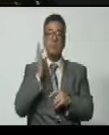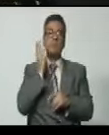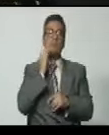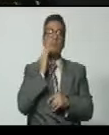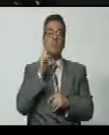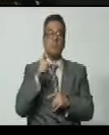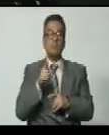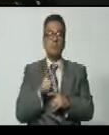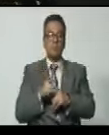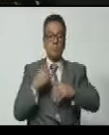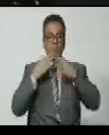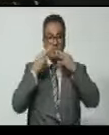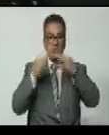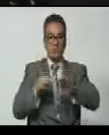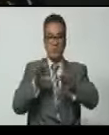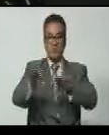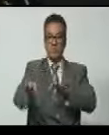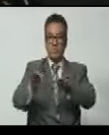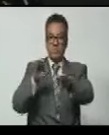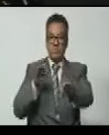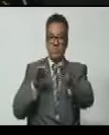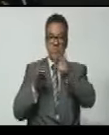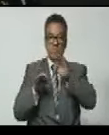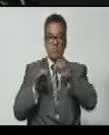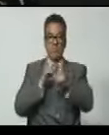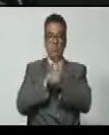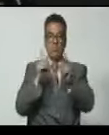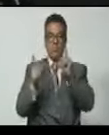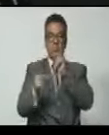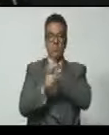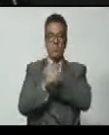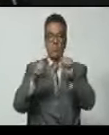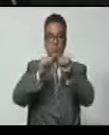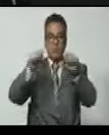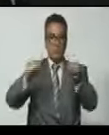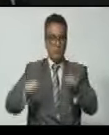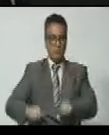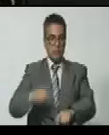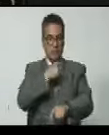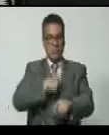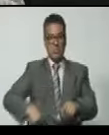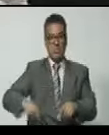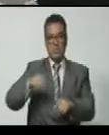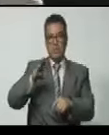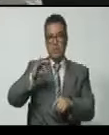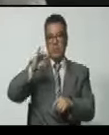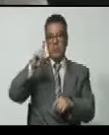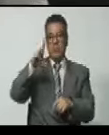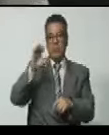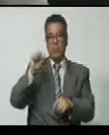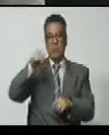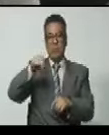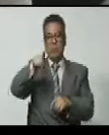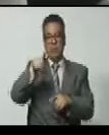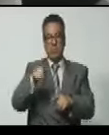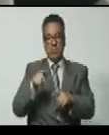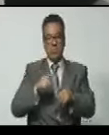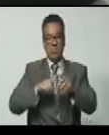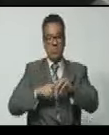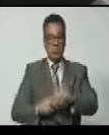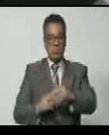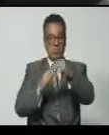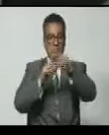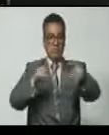ejemplo, una alternativa para la transformación del sistema que el presidente Biden dirige en este momento en Estados